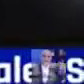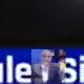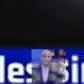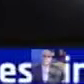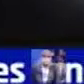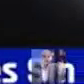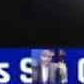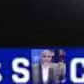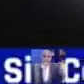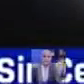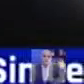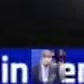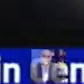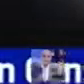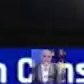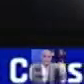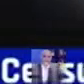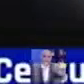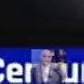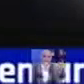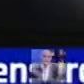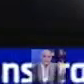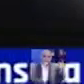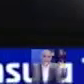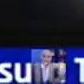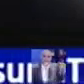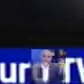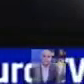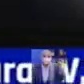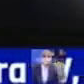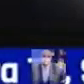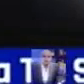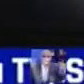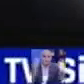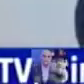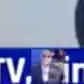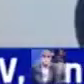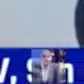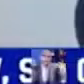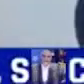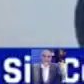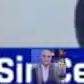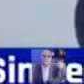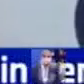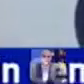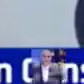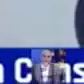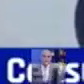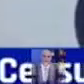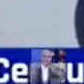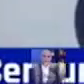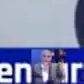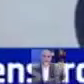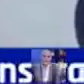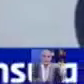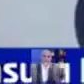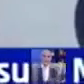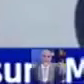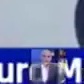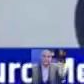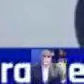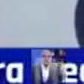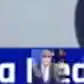exministra, la ministra en retiro, Olga Sánchez Cordero, porque ya vemos que con ese magisterio que